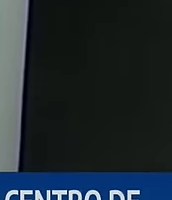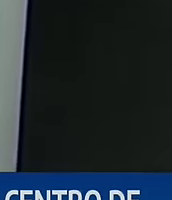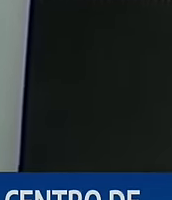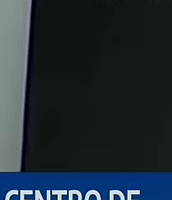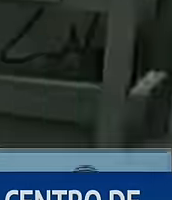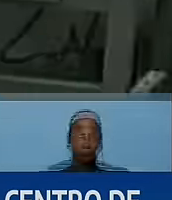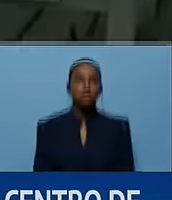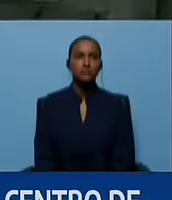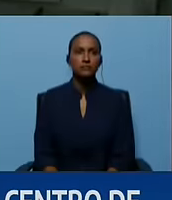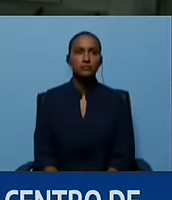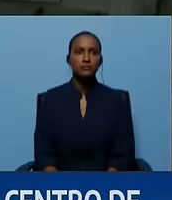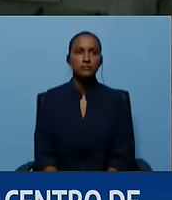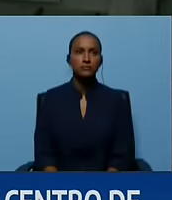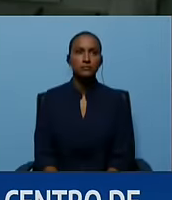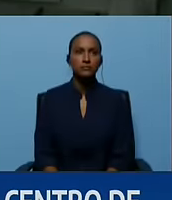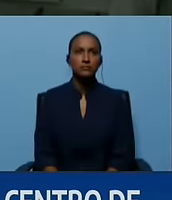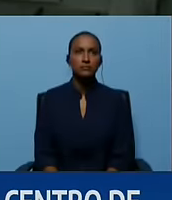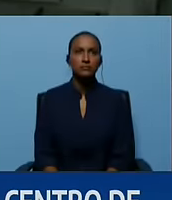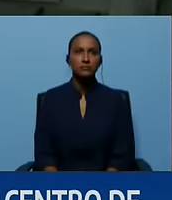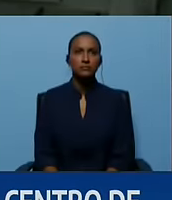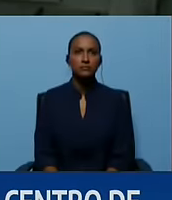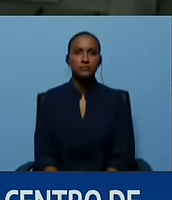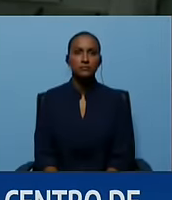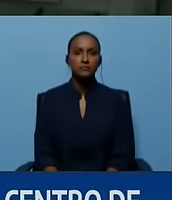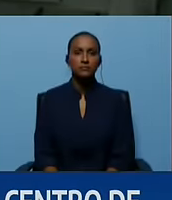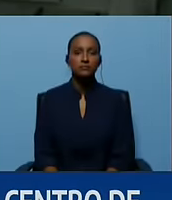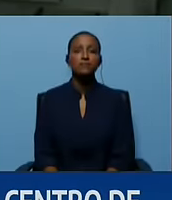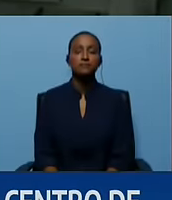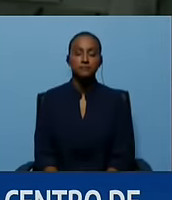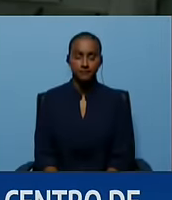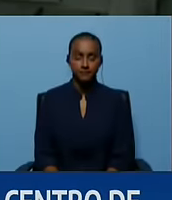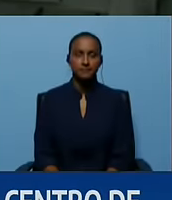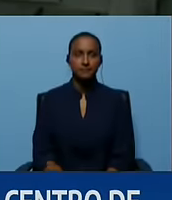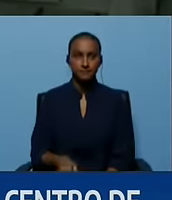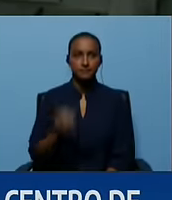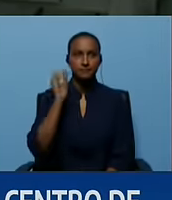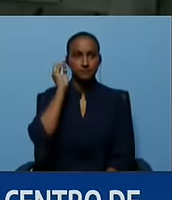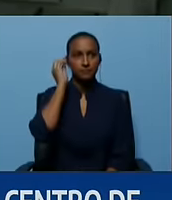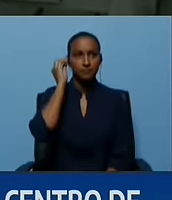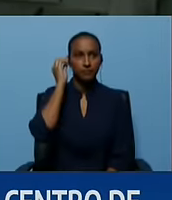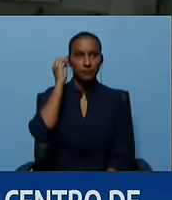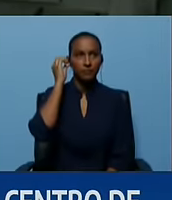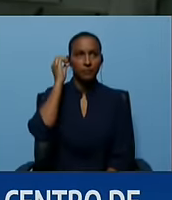esas medidas coercitivas unilaterales.